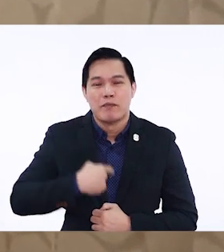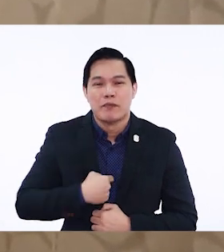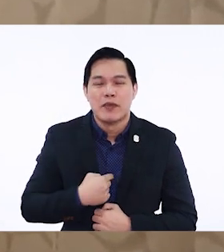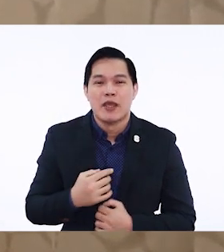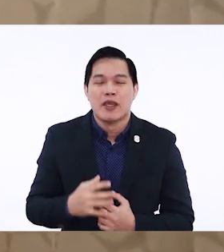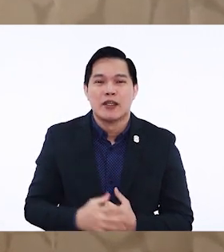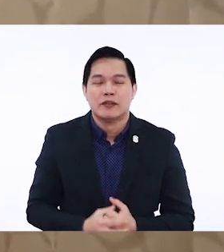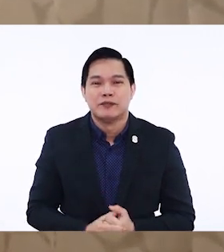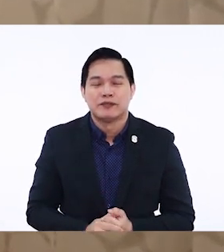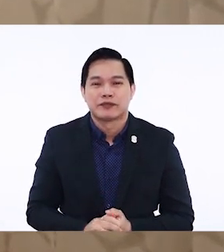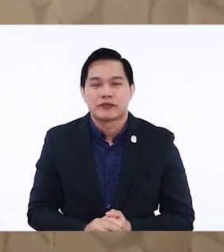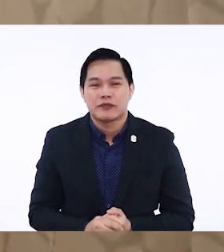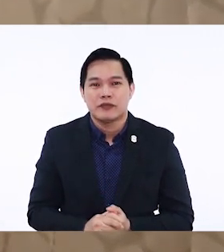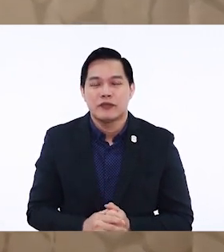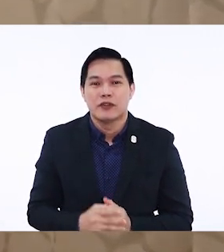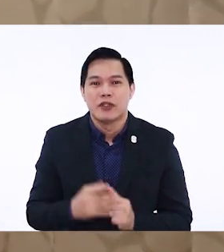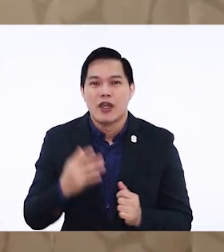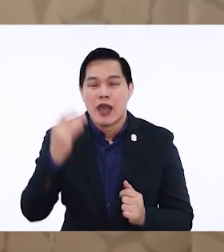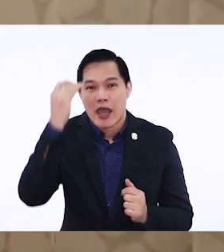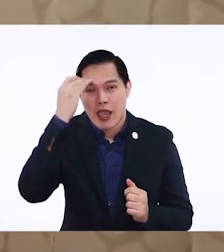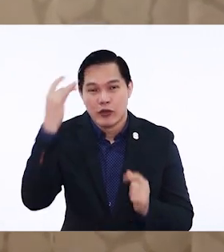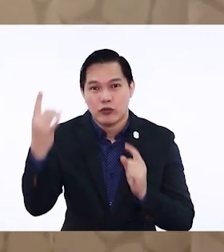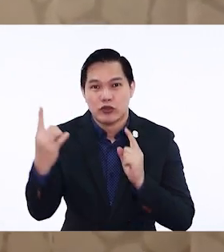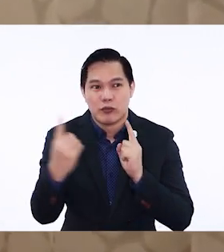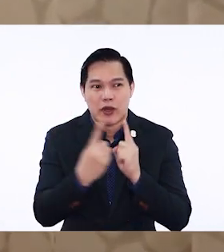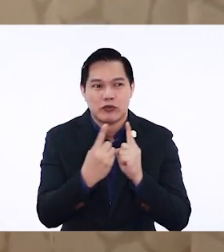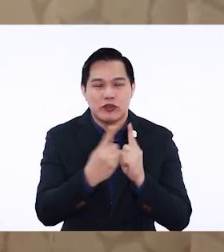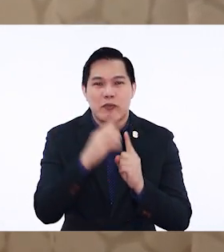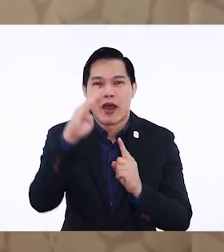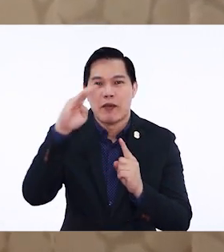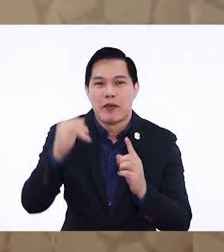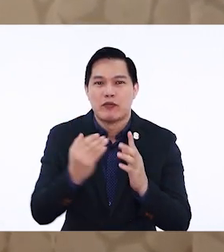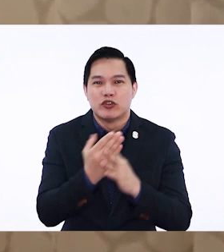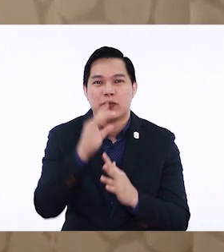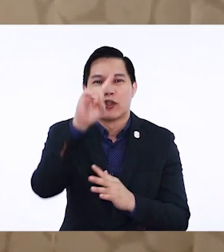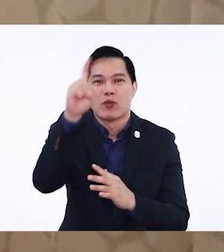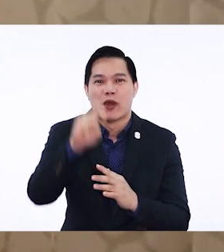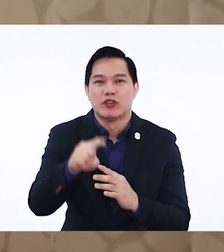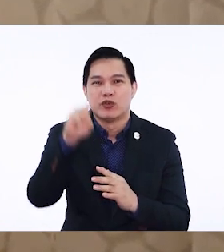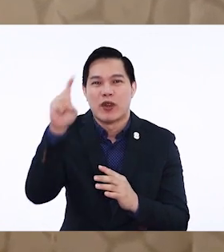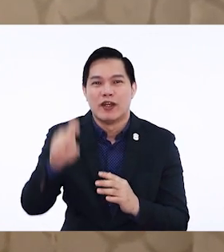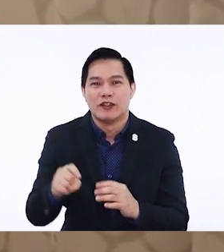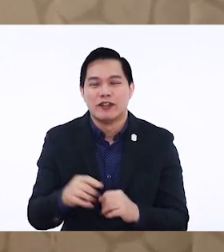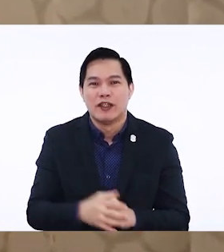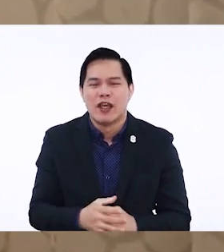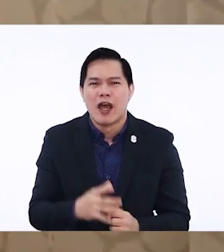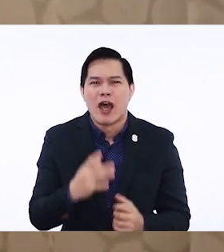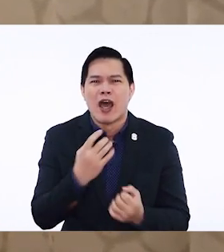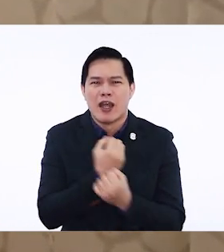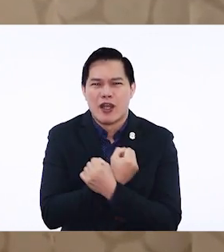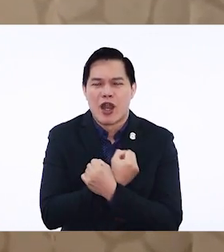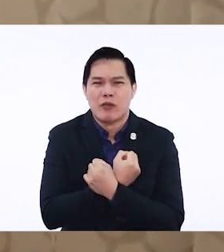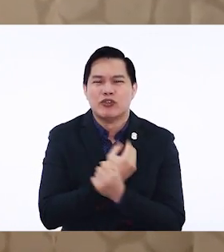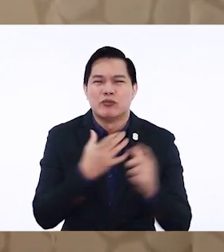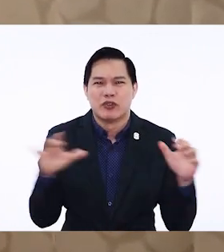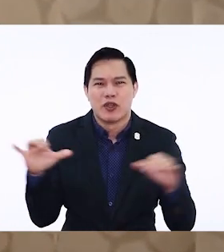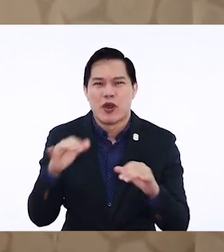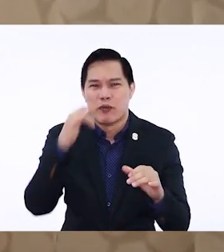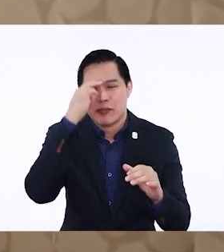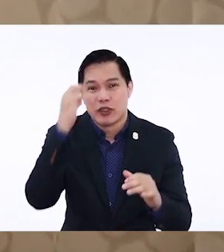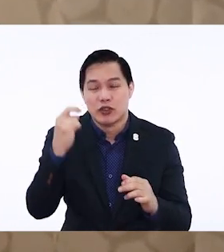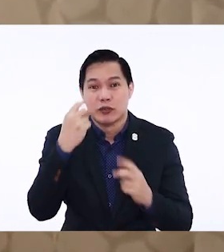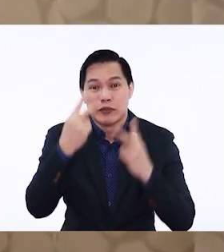Know Me, que consistía en conocernos los unos a los otros por medio de preguntas. Esta actividad ayudó a los